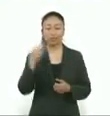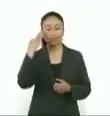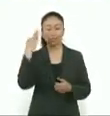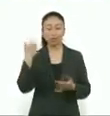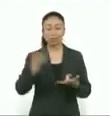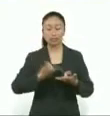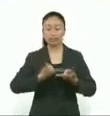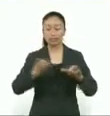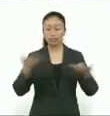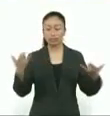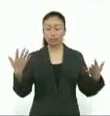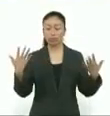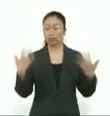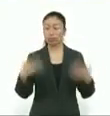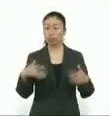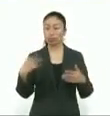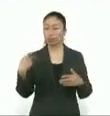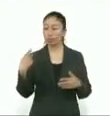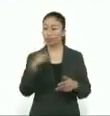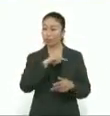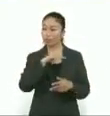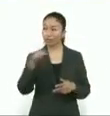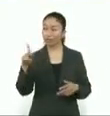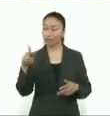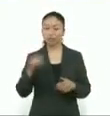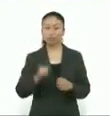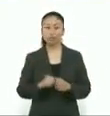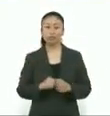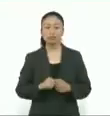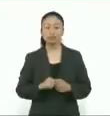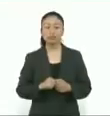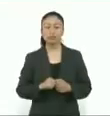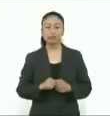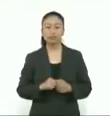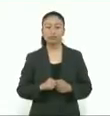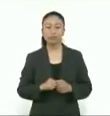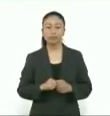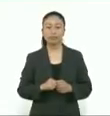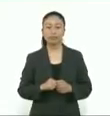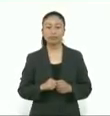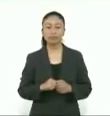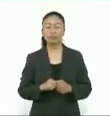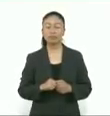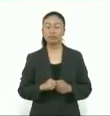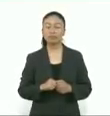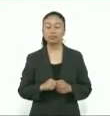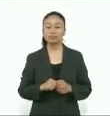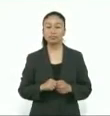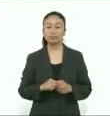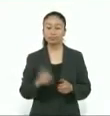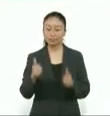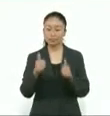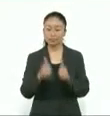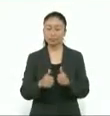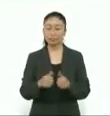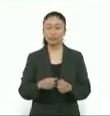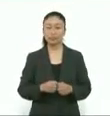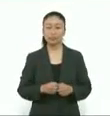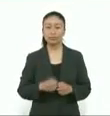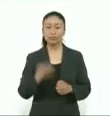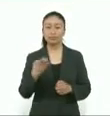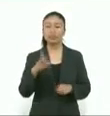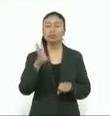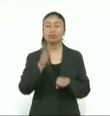para todas nosotras y asistir a esta convocatoria que nos da la oportunidad de